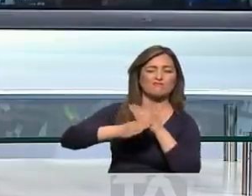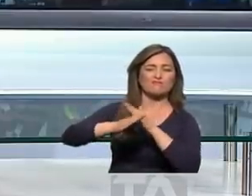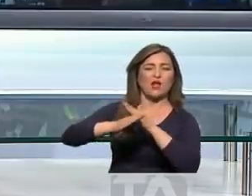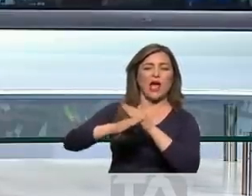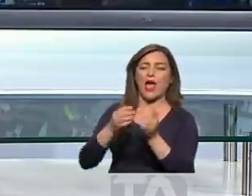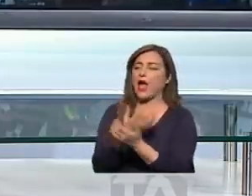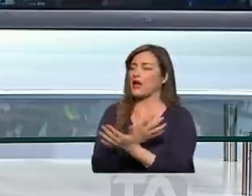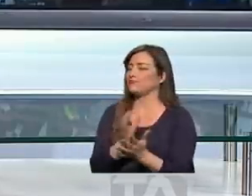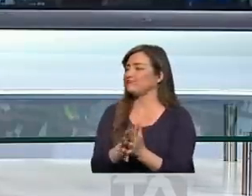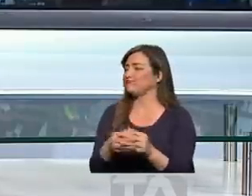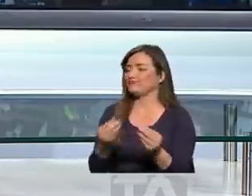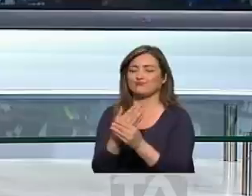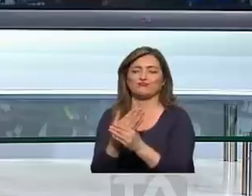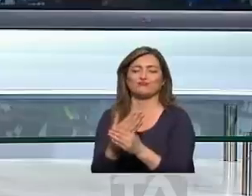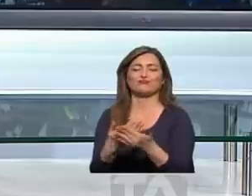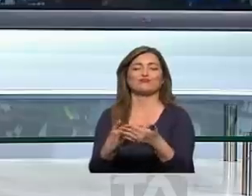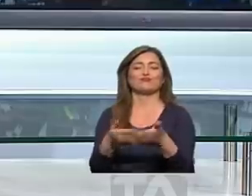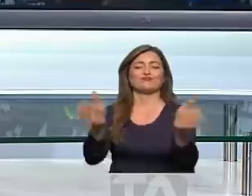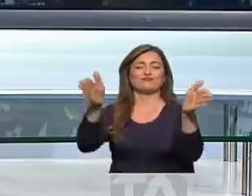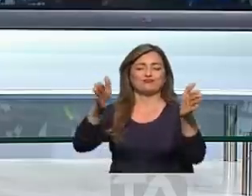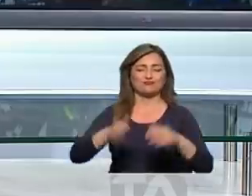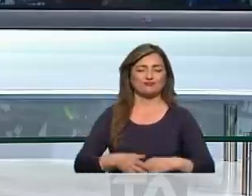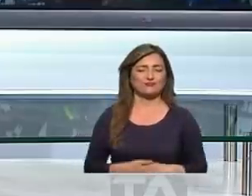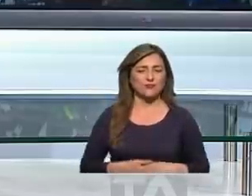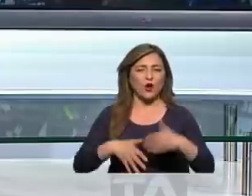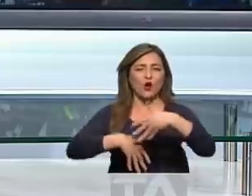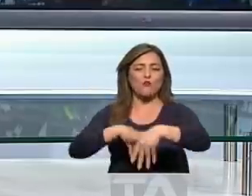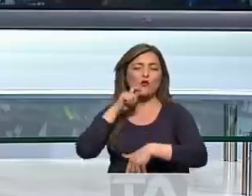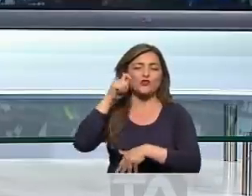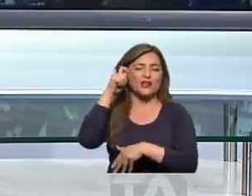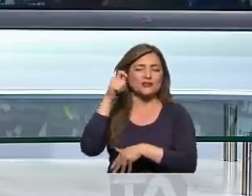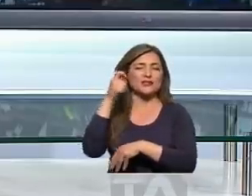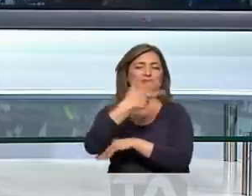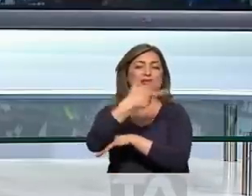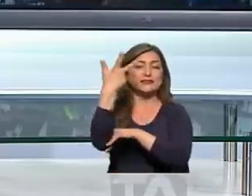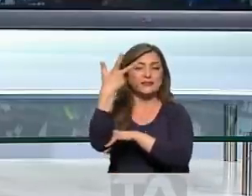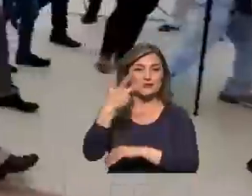para desbloquear las vías. La manifestación duró 3 días.